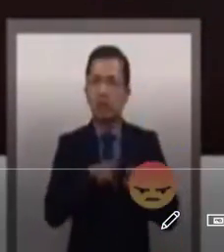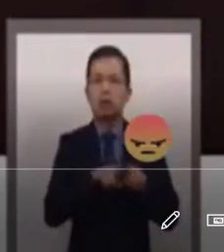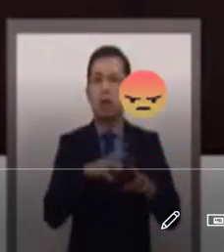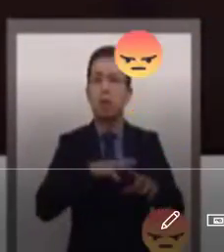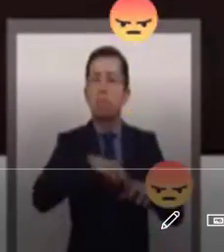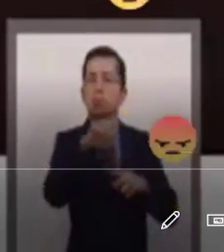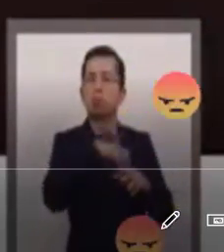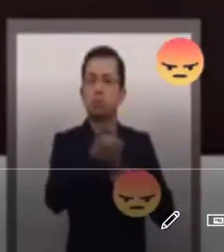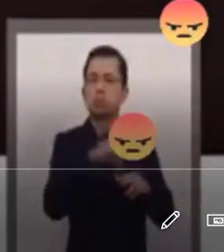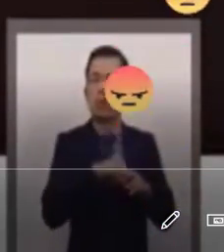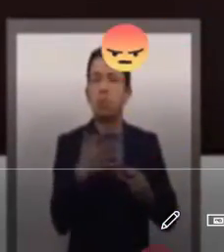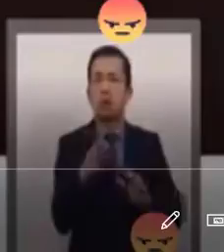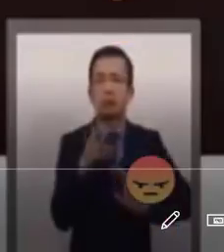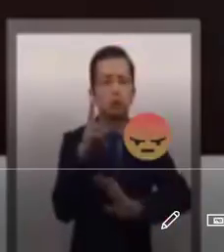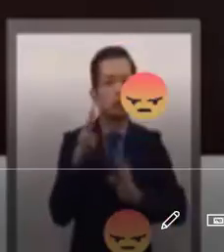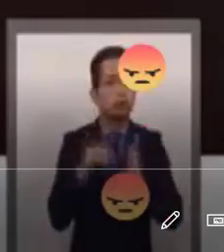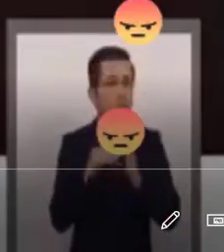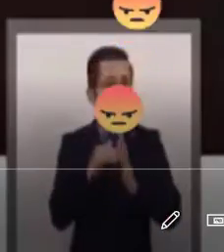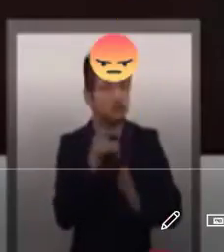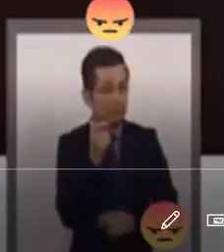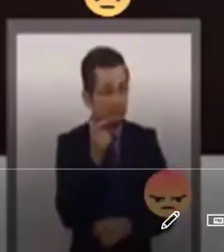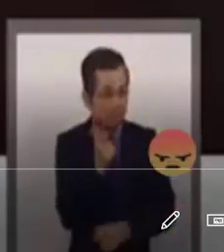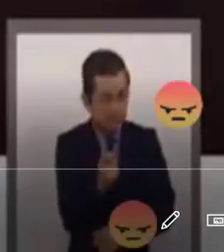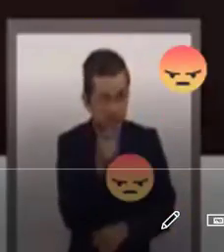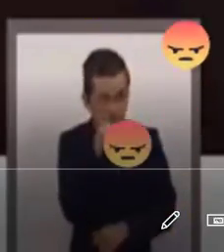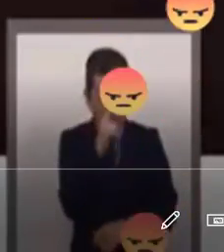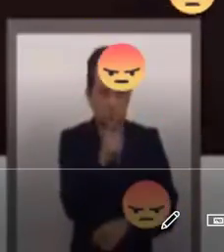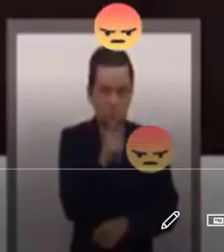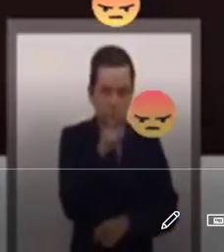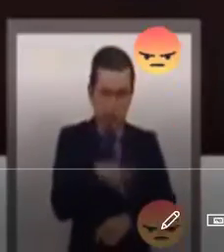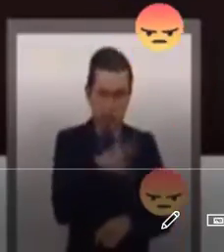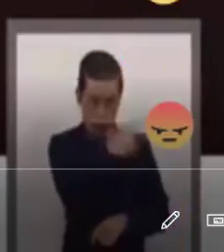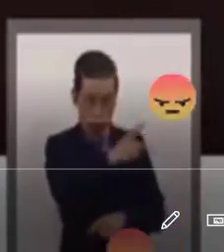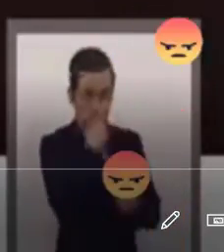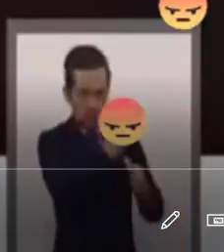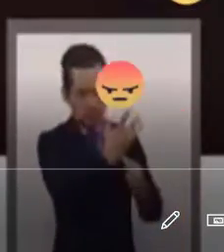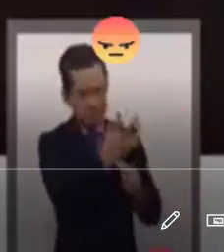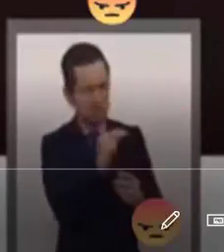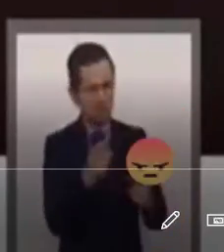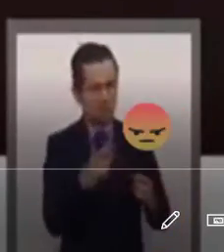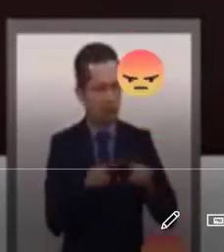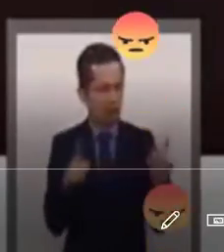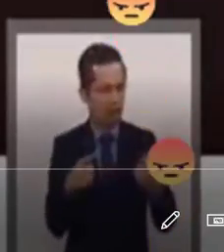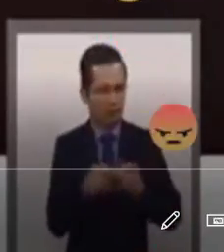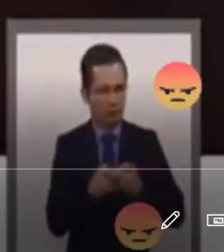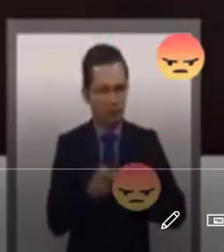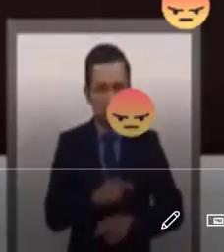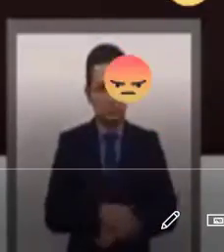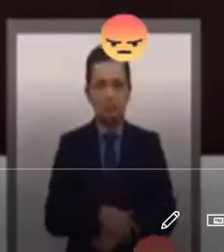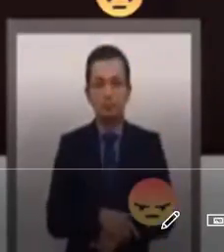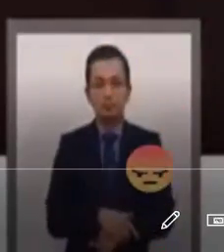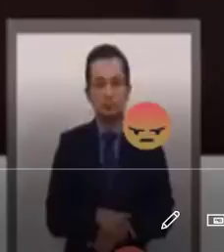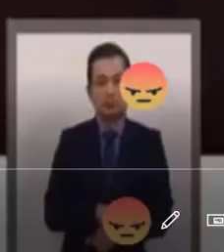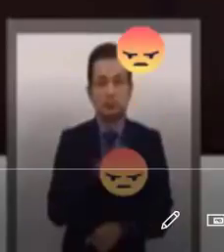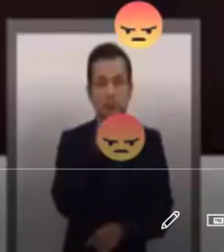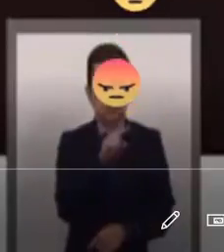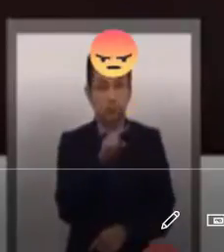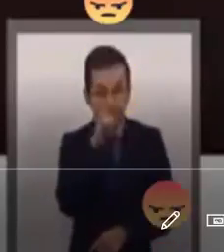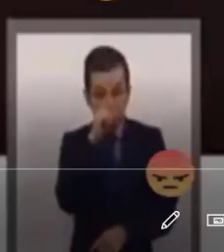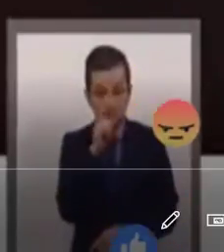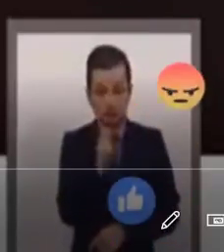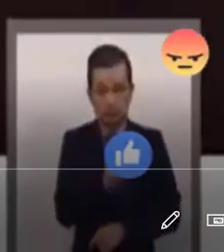más de 2 millones de pesos. Es decir, no es la cantidad que usted menciona. Y además tenemos que ni siquiera las